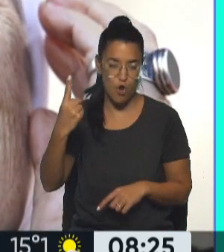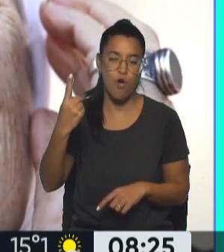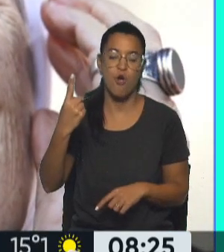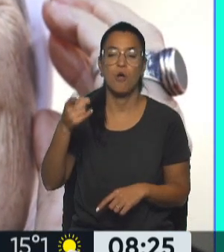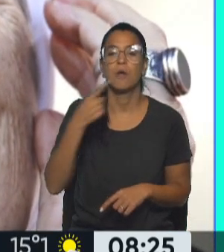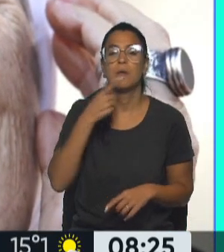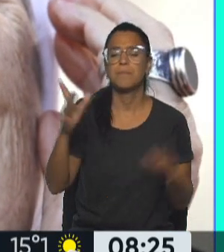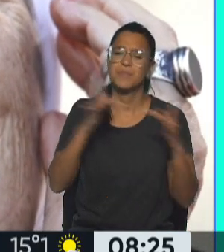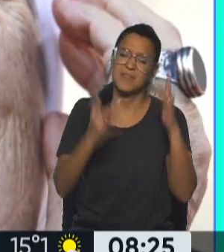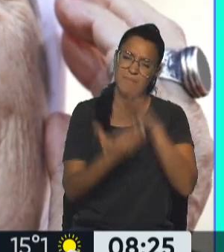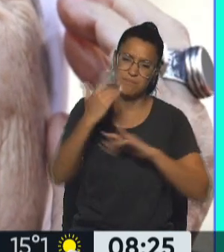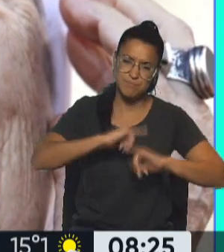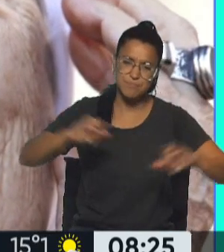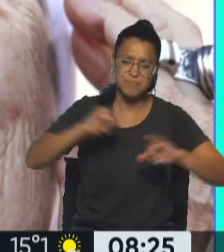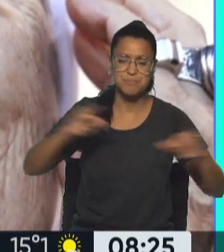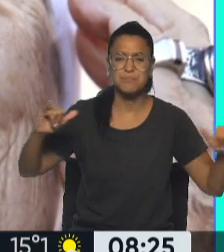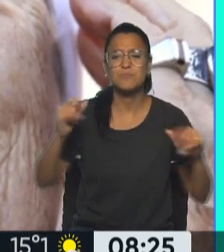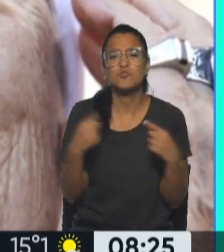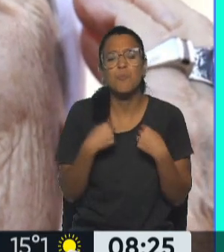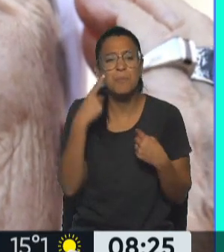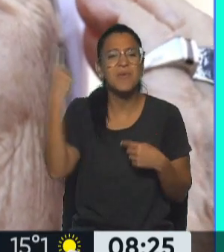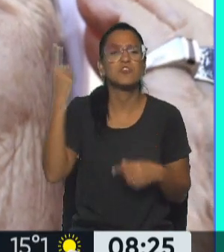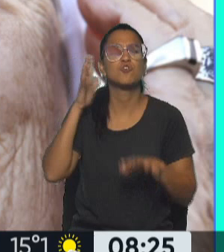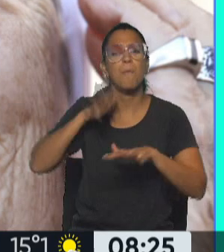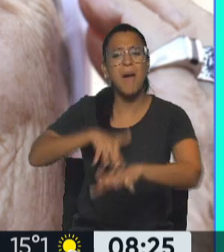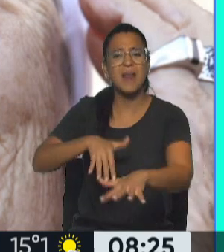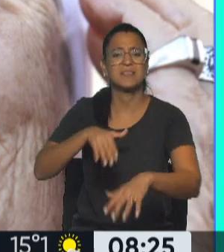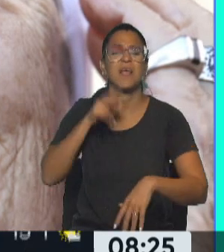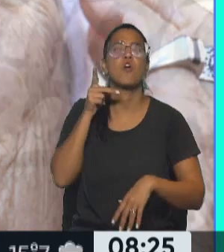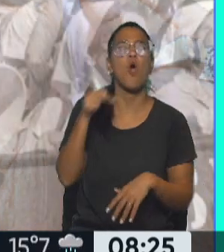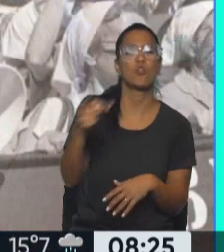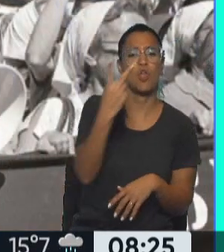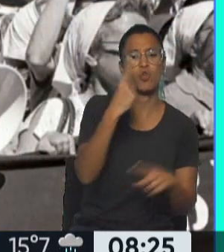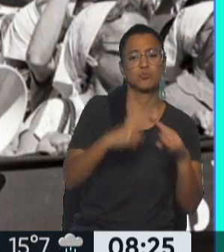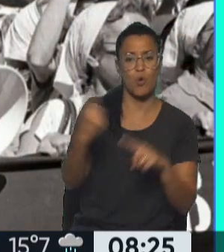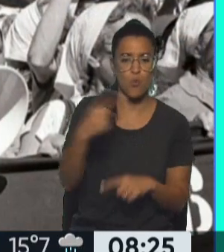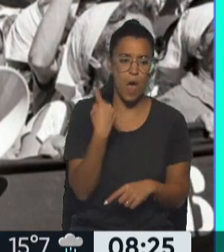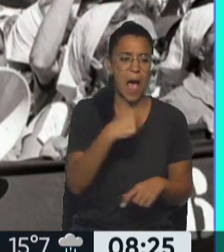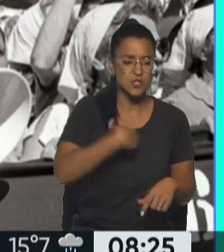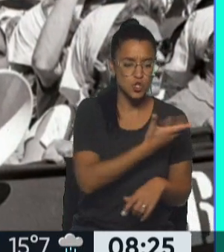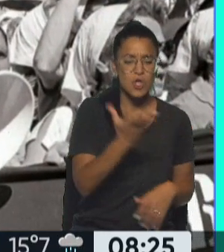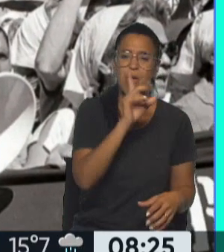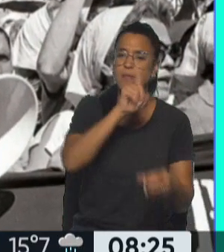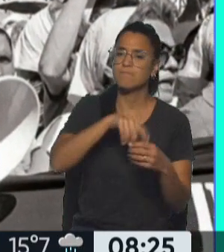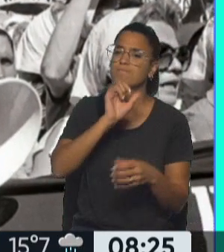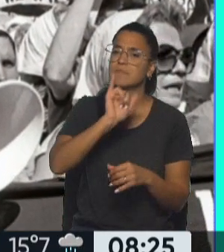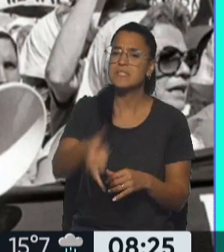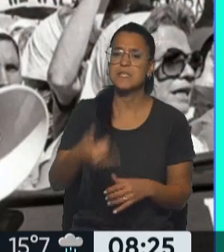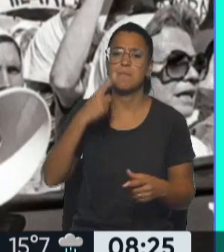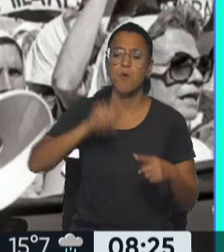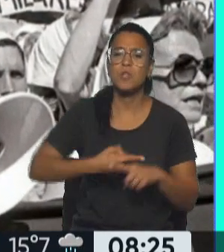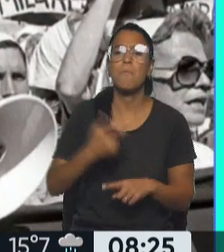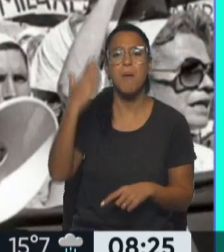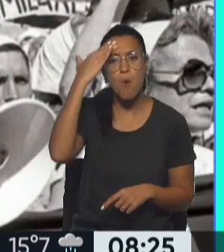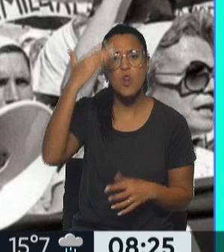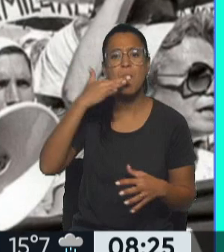de las redes y demás, creo que la marcha contra el 2x1 marcó una adhesión de la sociedad argentina a las políticas de memoria, verdad y justicia. Eso